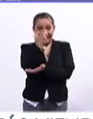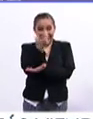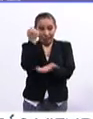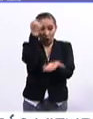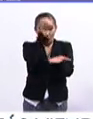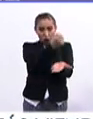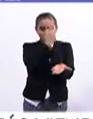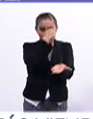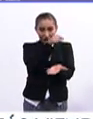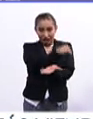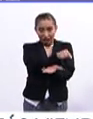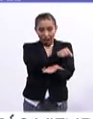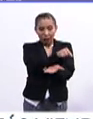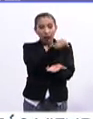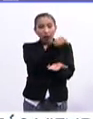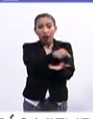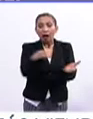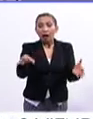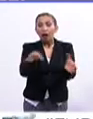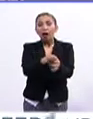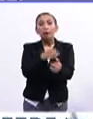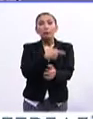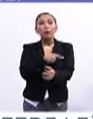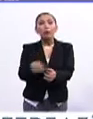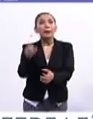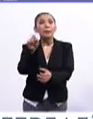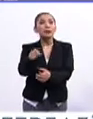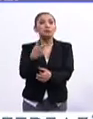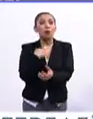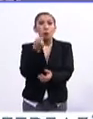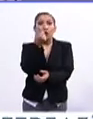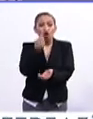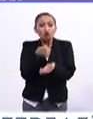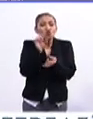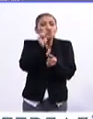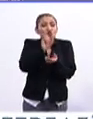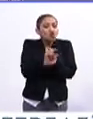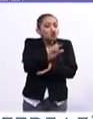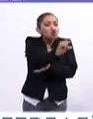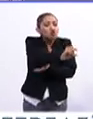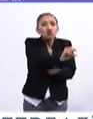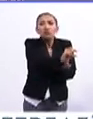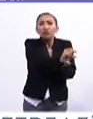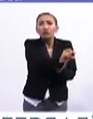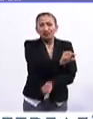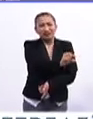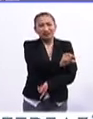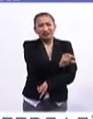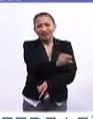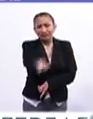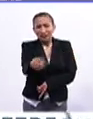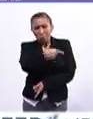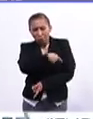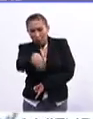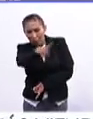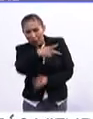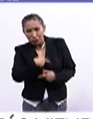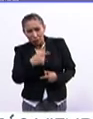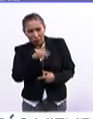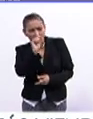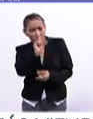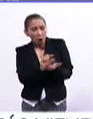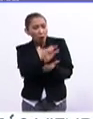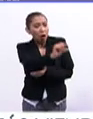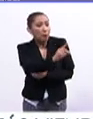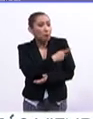recursos educativos se junta con la pobreza de esos recursos. La pobreza de la demanda se vincula con la pobreza de la oferta, es decir, ahí donde